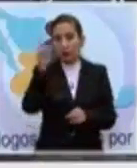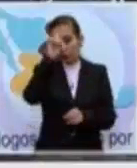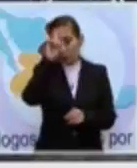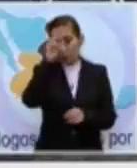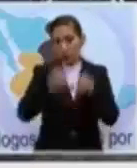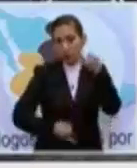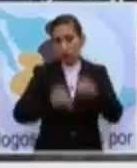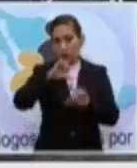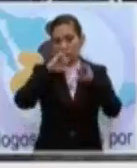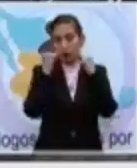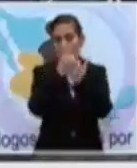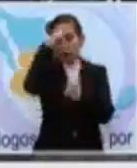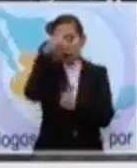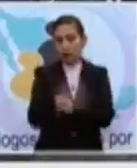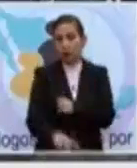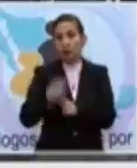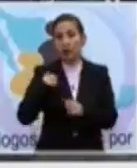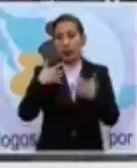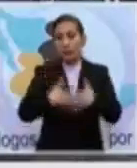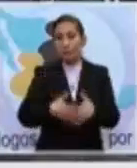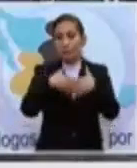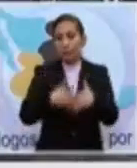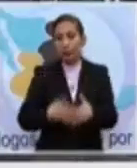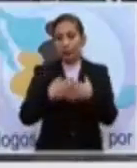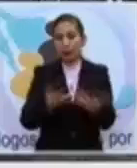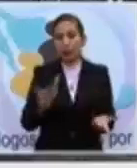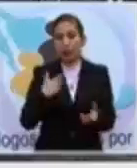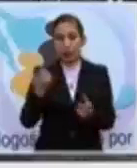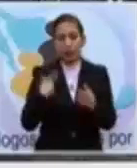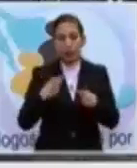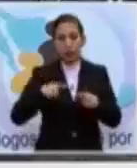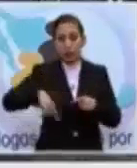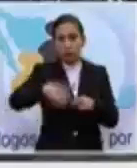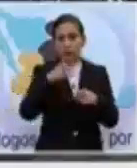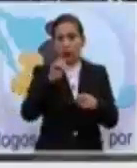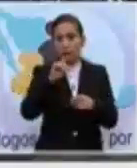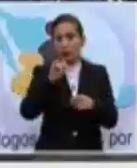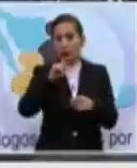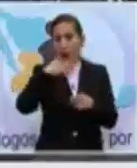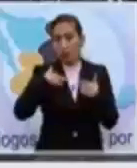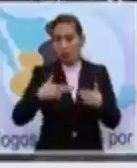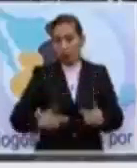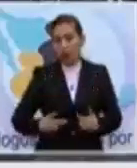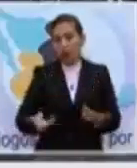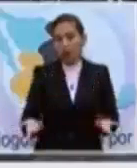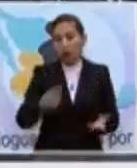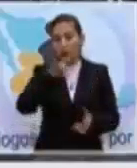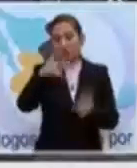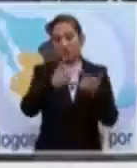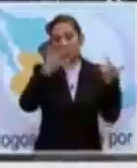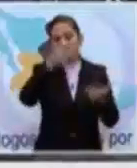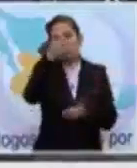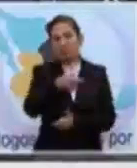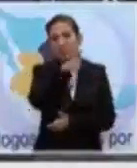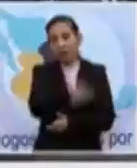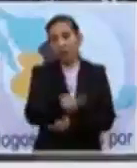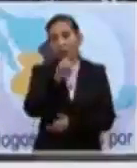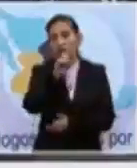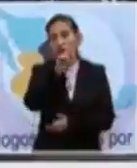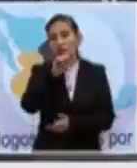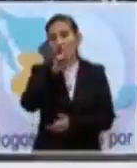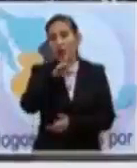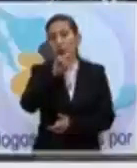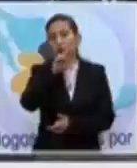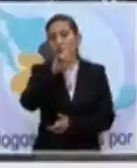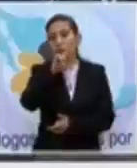Jurídico de la Asociación Mexicana de Empresas de Capital Humano. A continuación les leo parte de la semblanza de Jaime Óscar